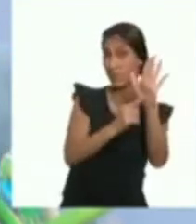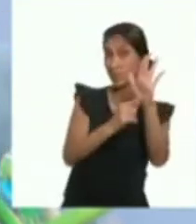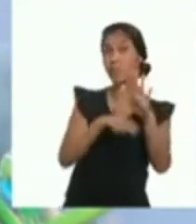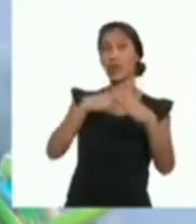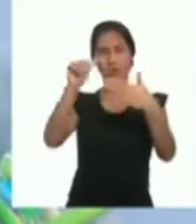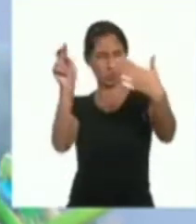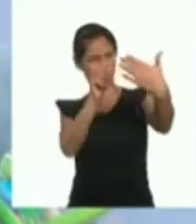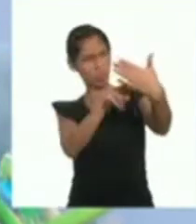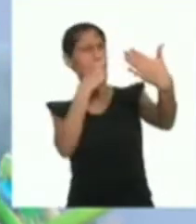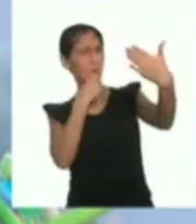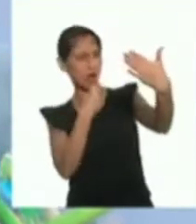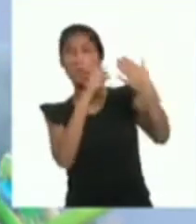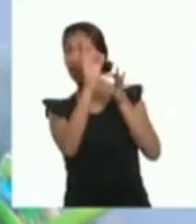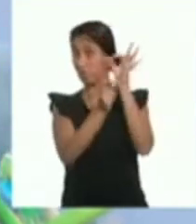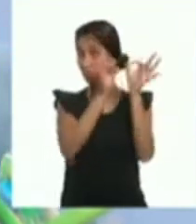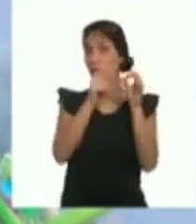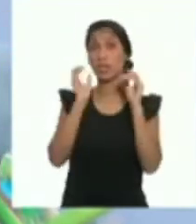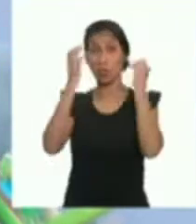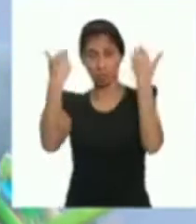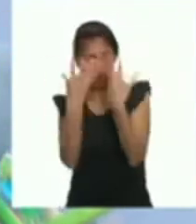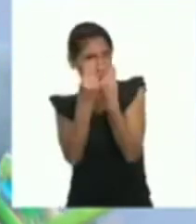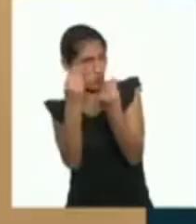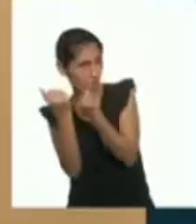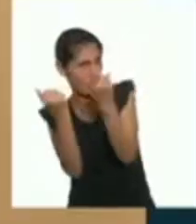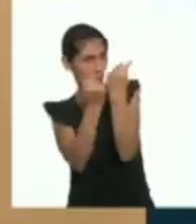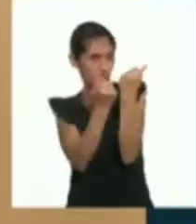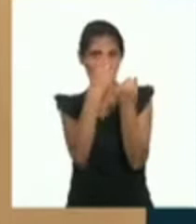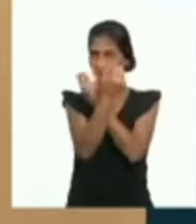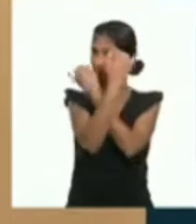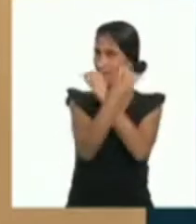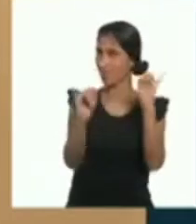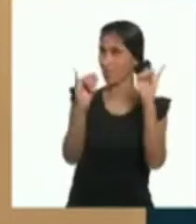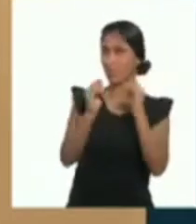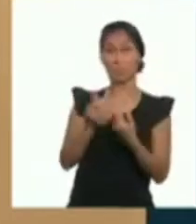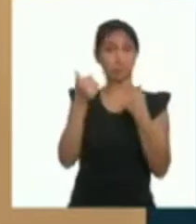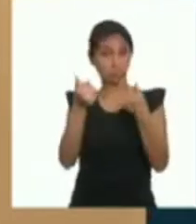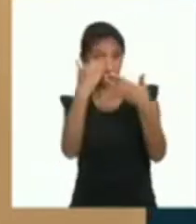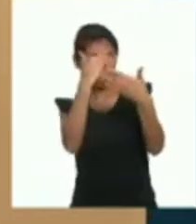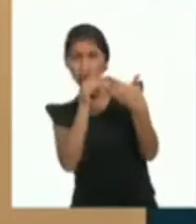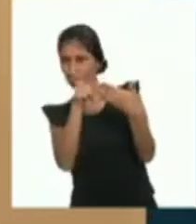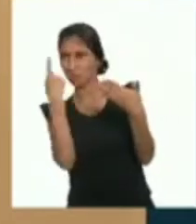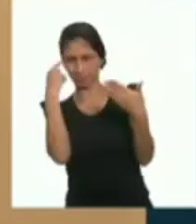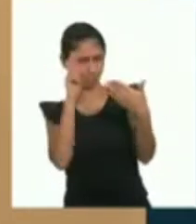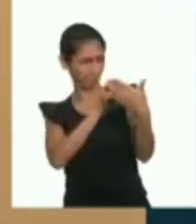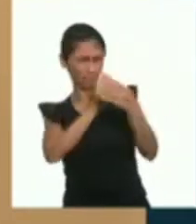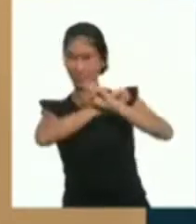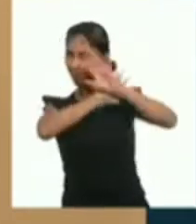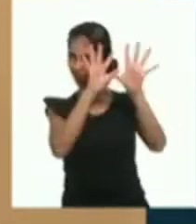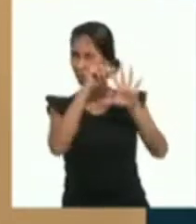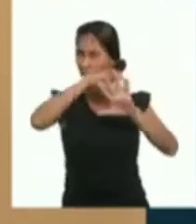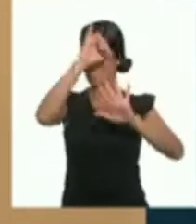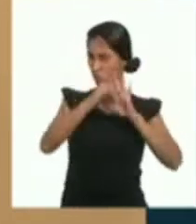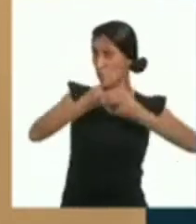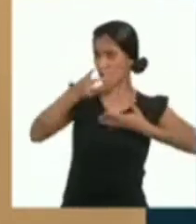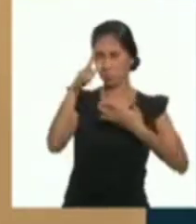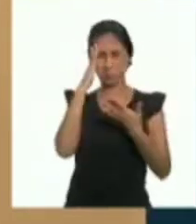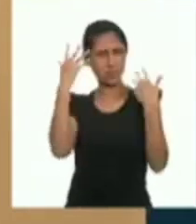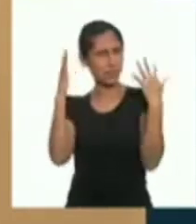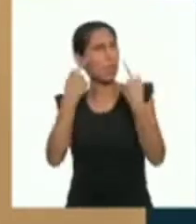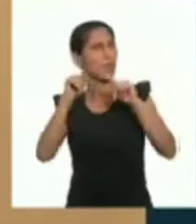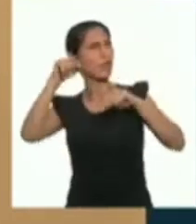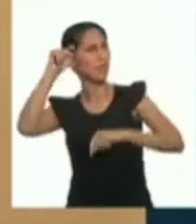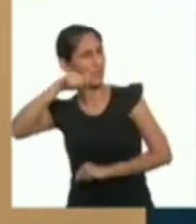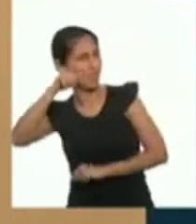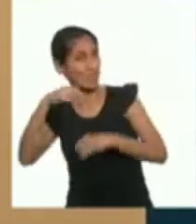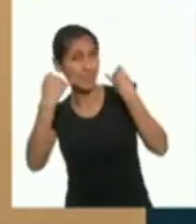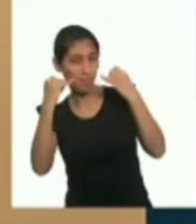visual que sume a visibilizar los aportes de las mujeres del Perú. Suena muy interesante. Veo que tienes claro cuál es el objetivo del proyecto,